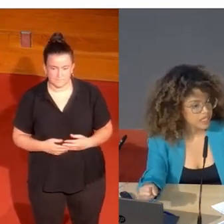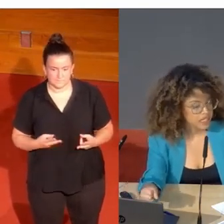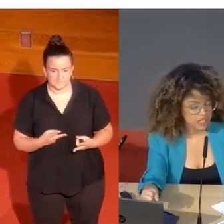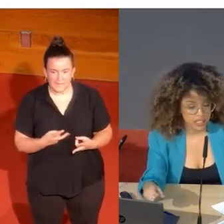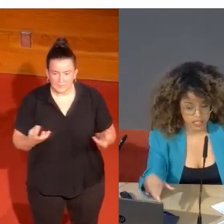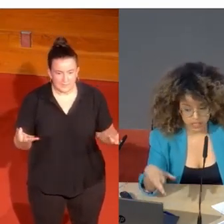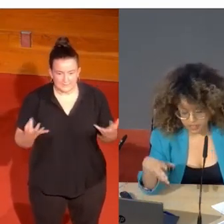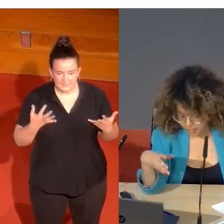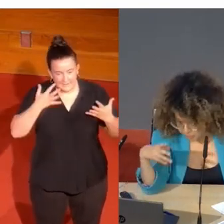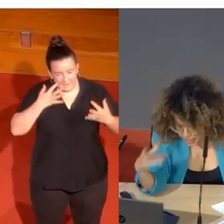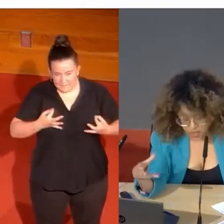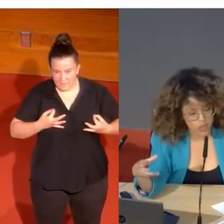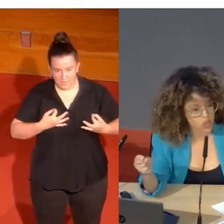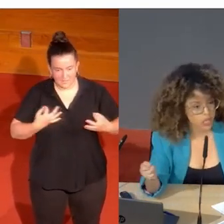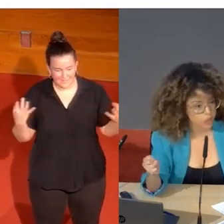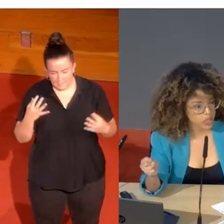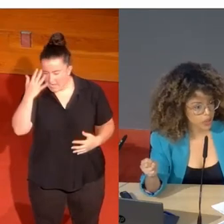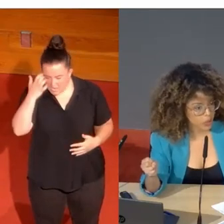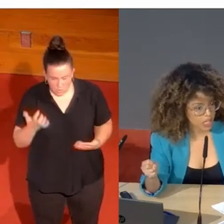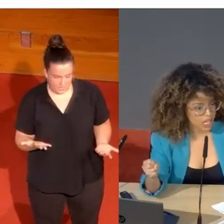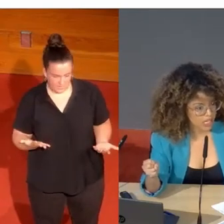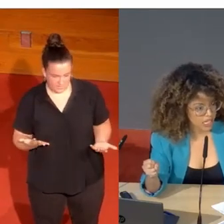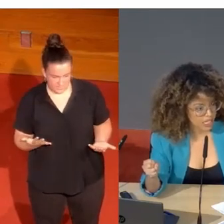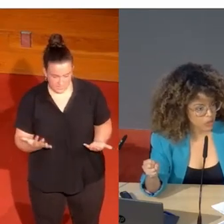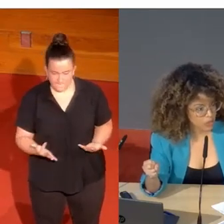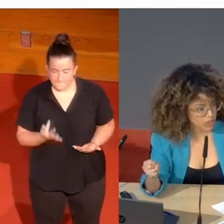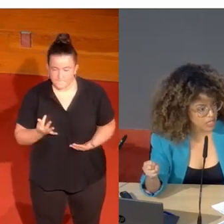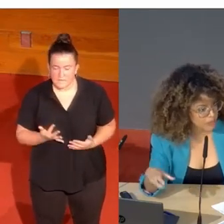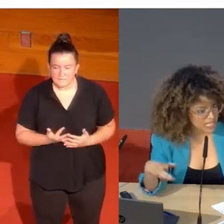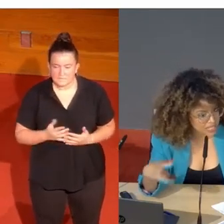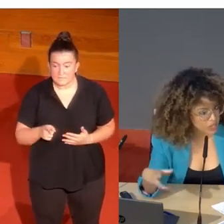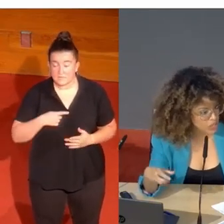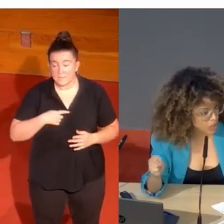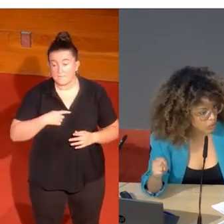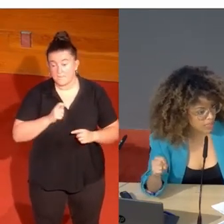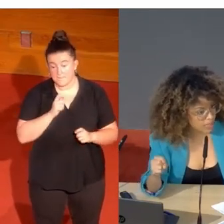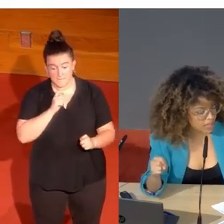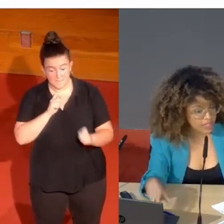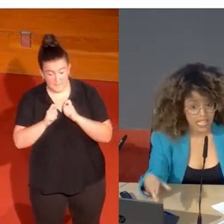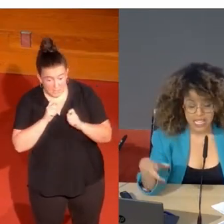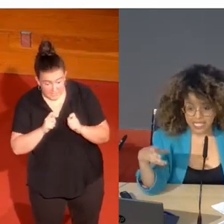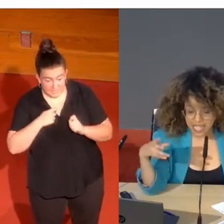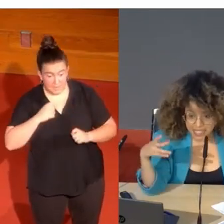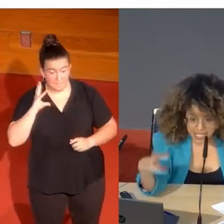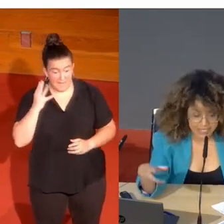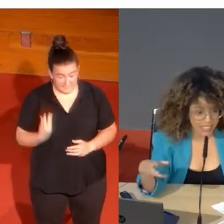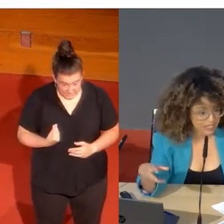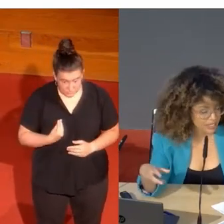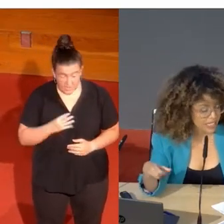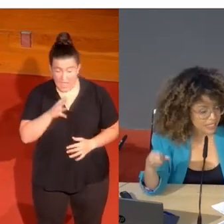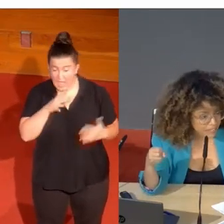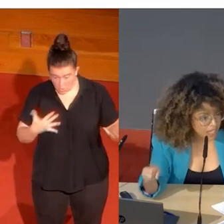y y y también creo que nos lo ha demostrado la la los periodistas palestinos ahora con la guerra en gaza La